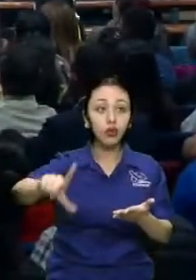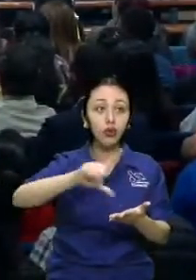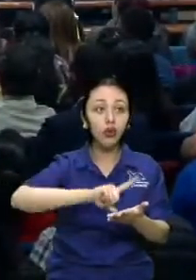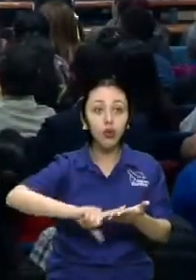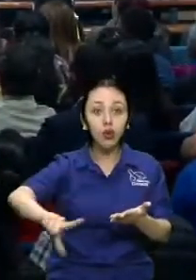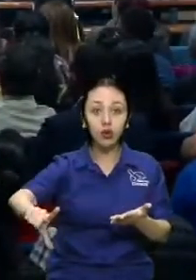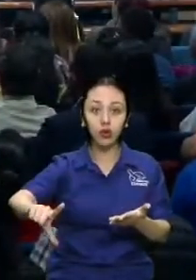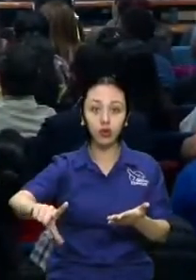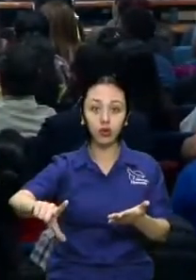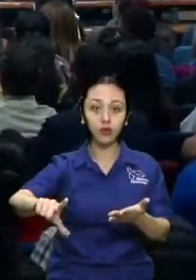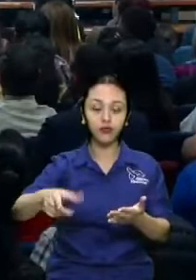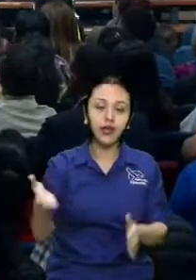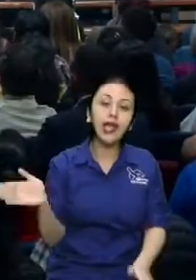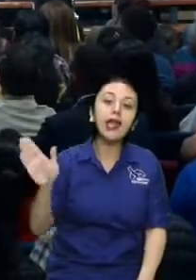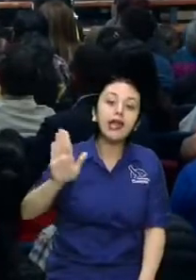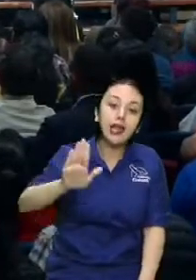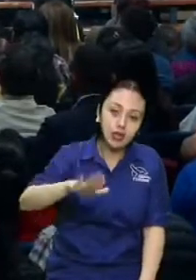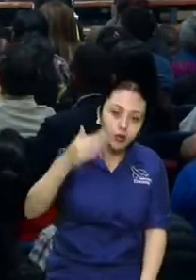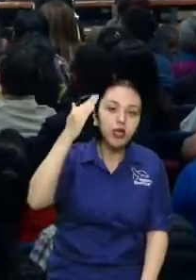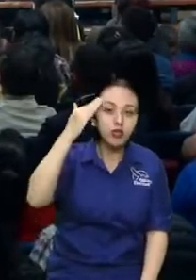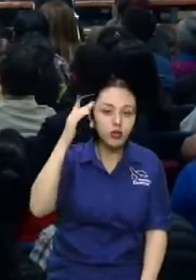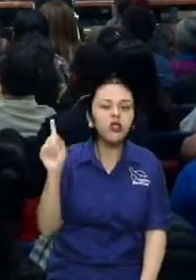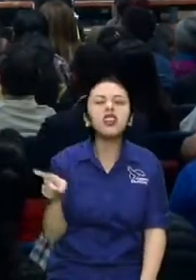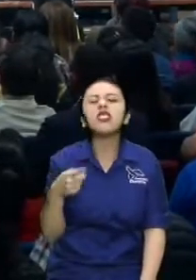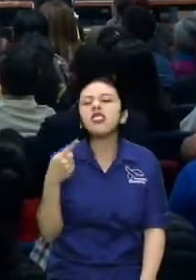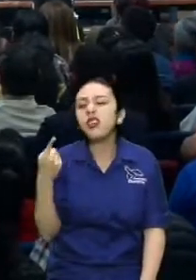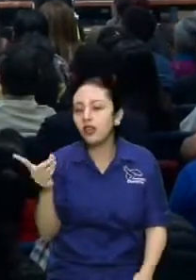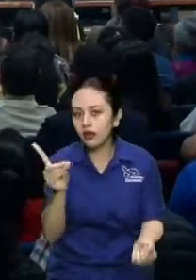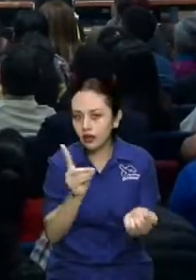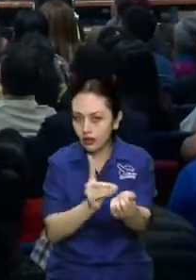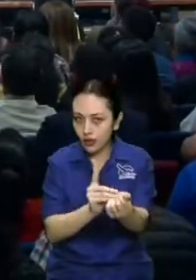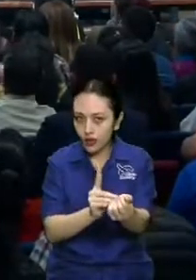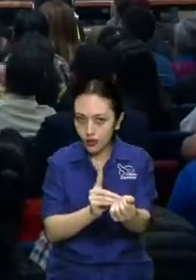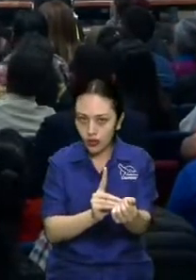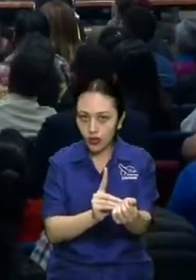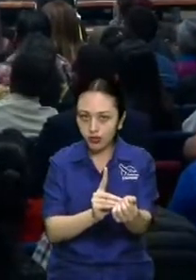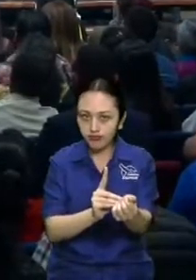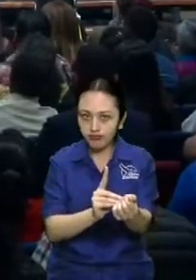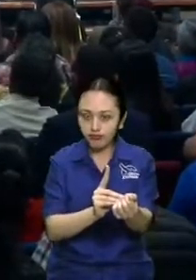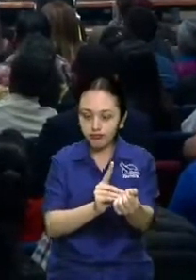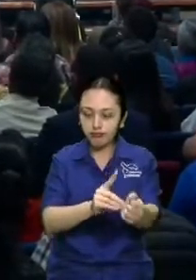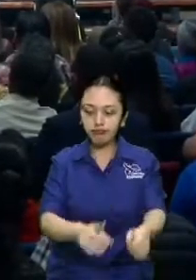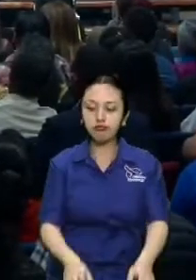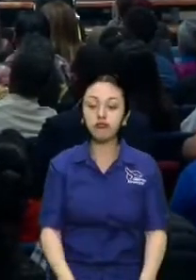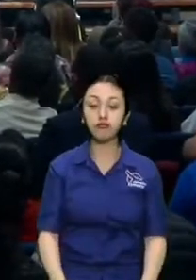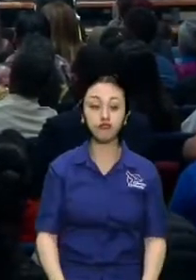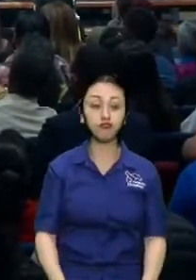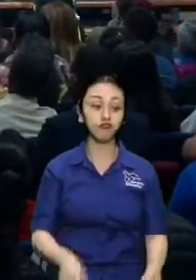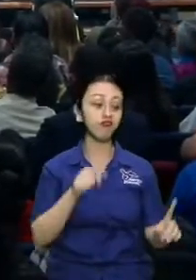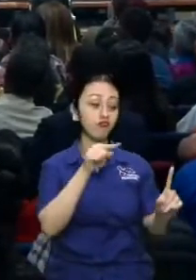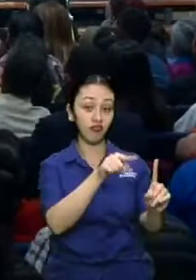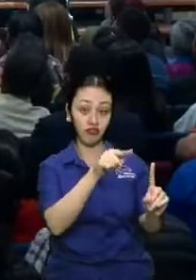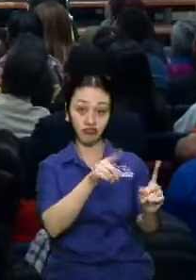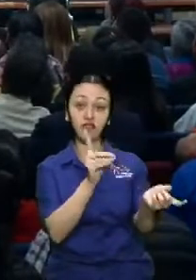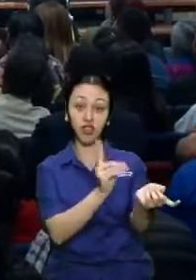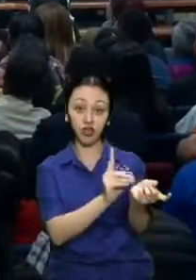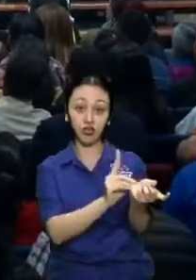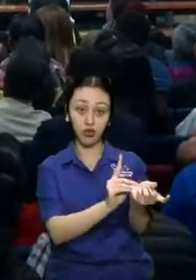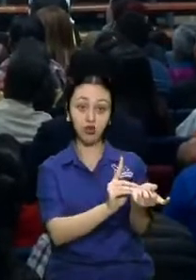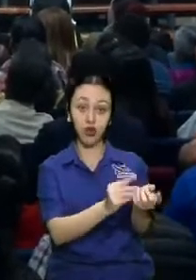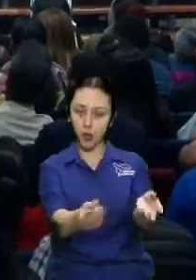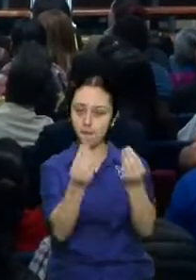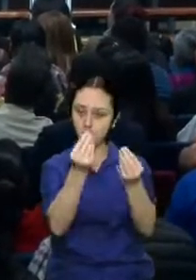Después supe quién era el doctor. Era el mero tatashkán de todos los doctores en ese tiempo ahí. ¡Lavándome mi